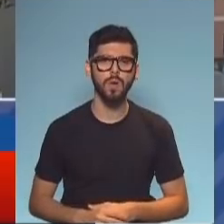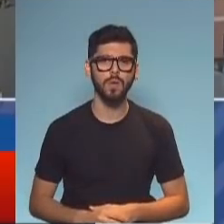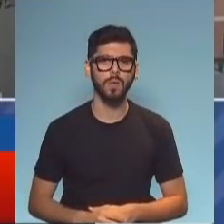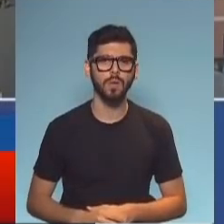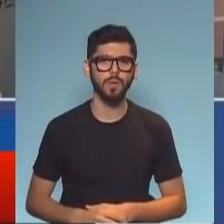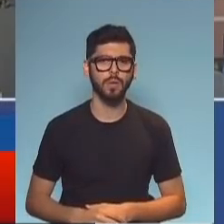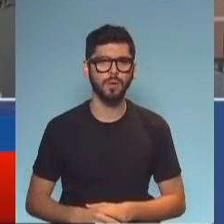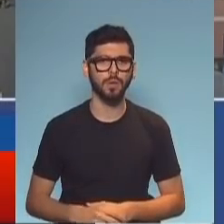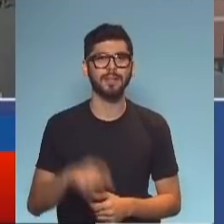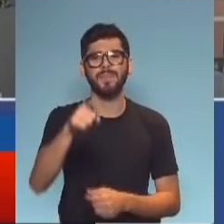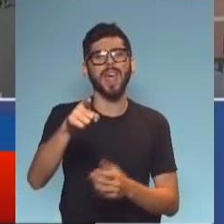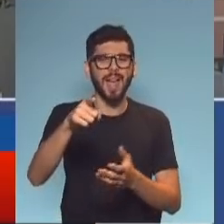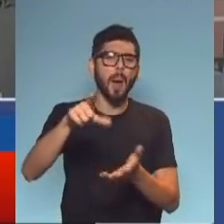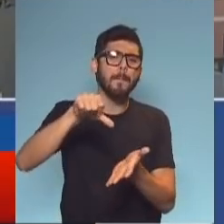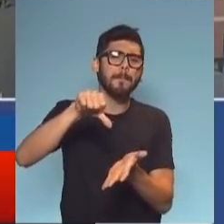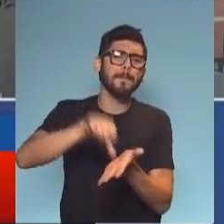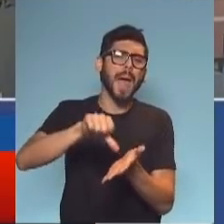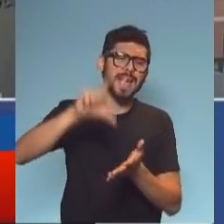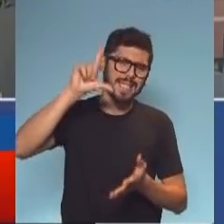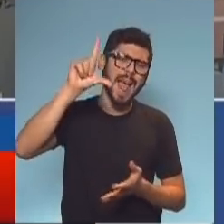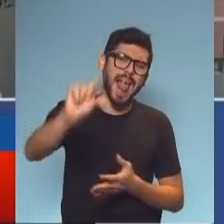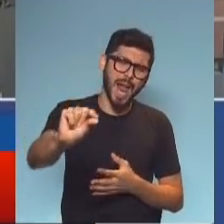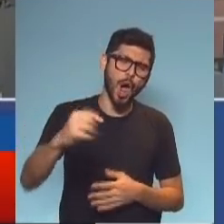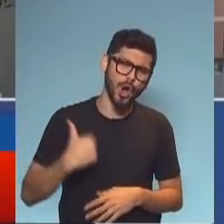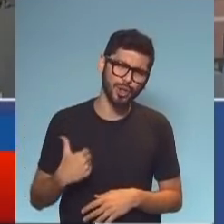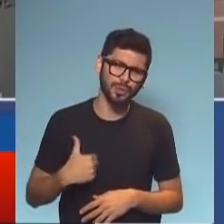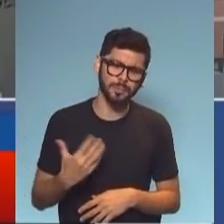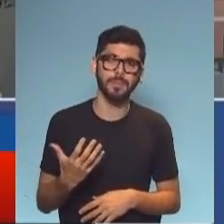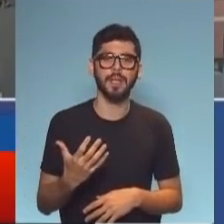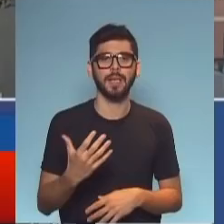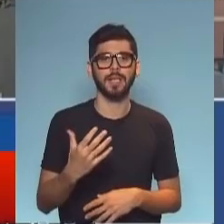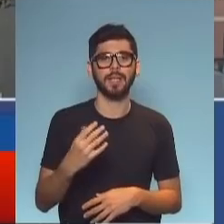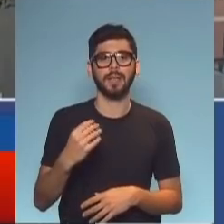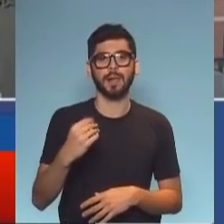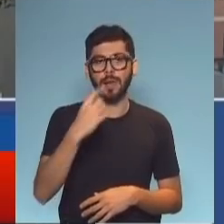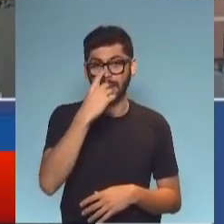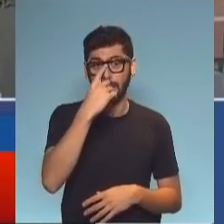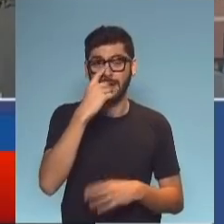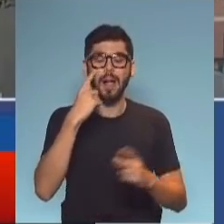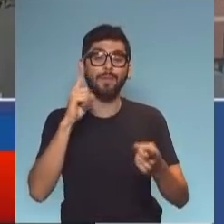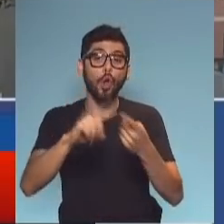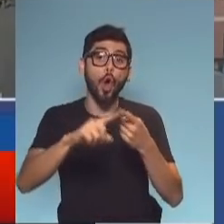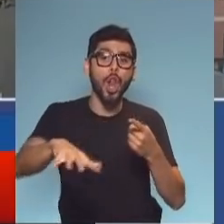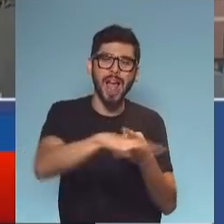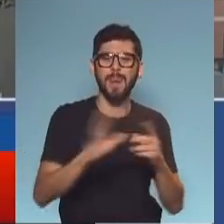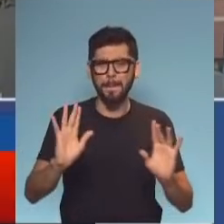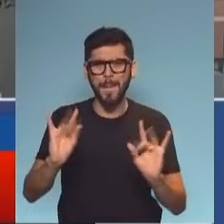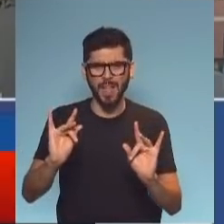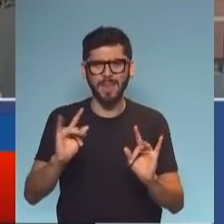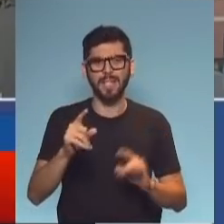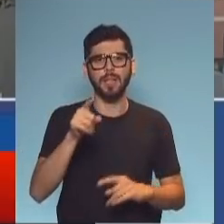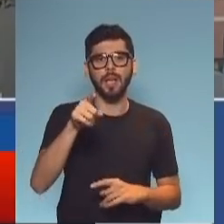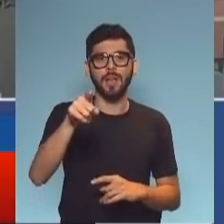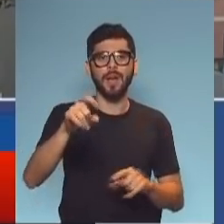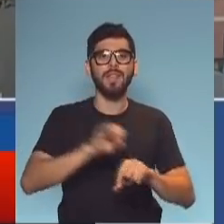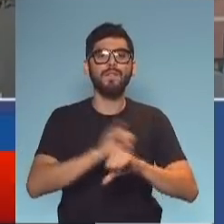Ustedes en un país tan lejano y con los recursos muy limitados no tienen